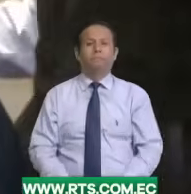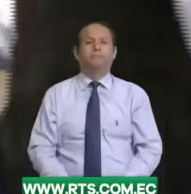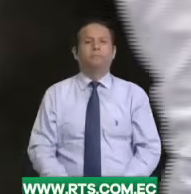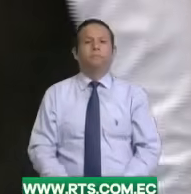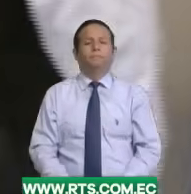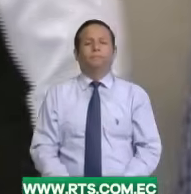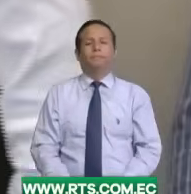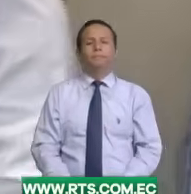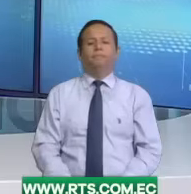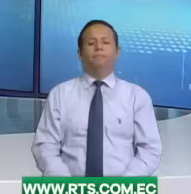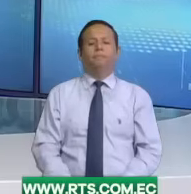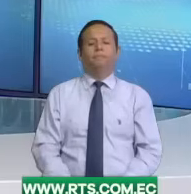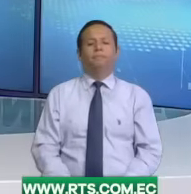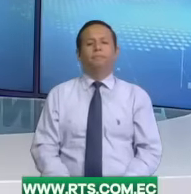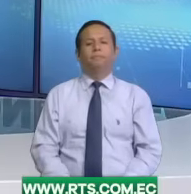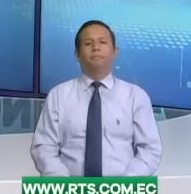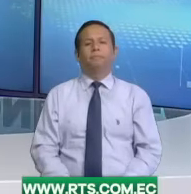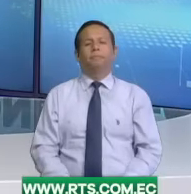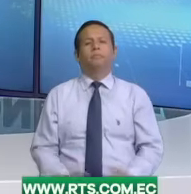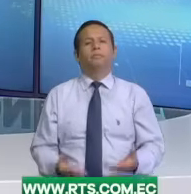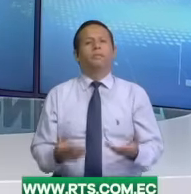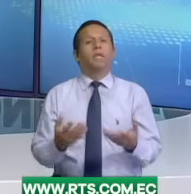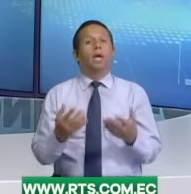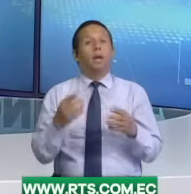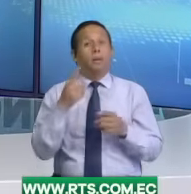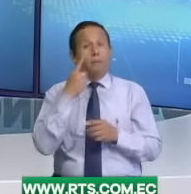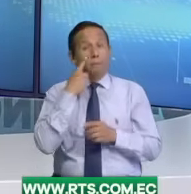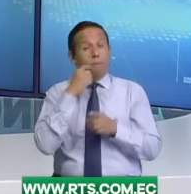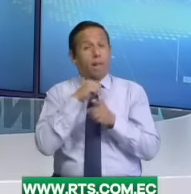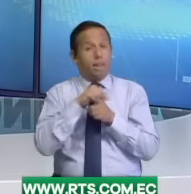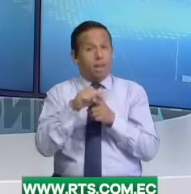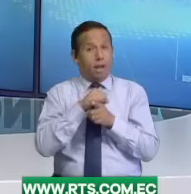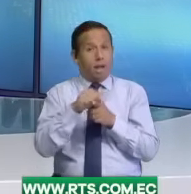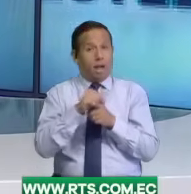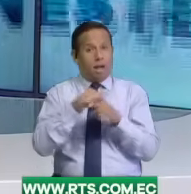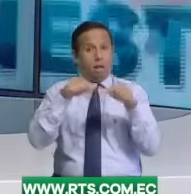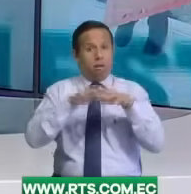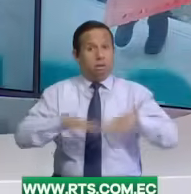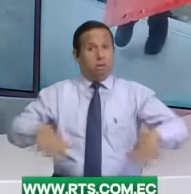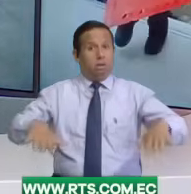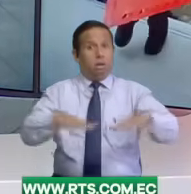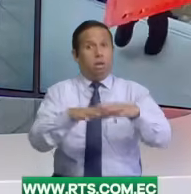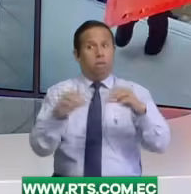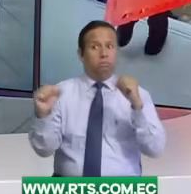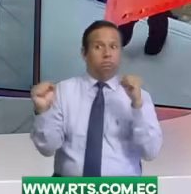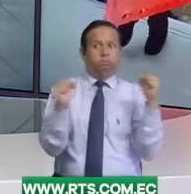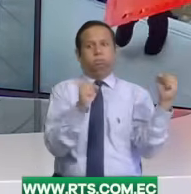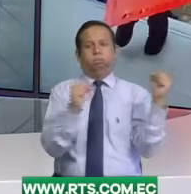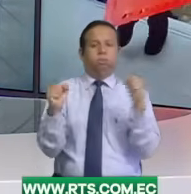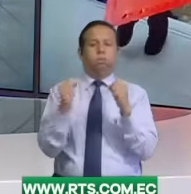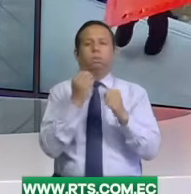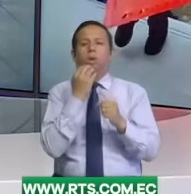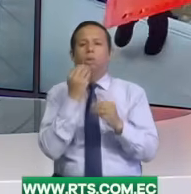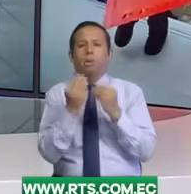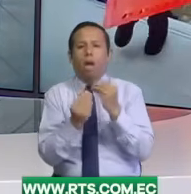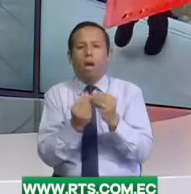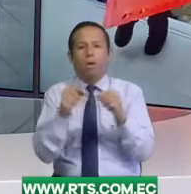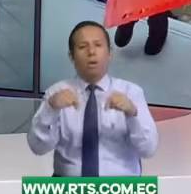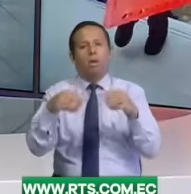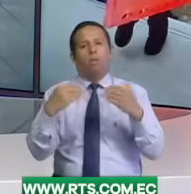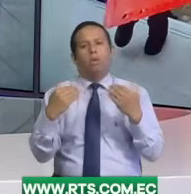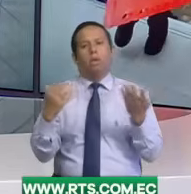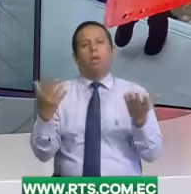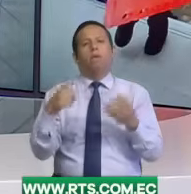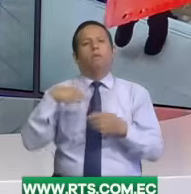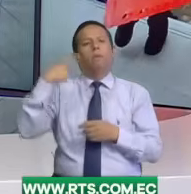Romero. Un simulacro de terremoto se efectuará a finales de noviembre en Guayaquil. Así lo dio a conocer el